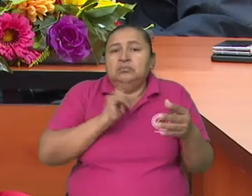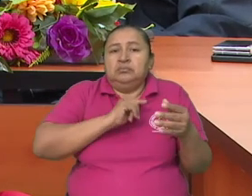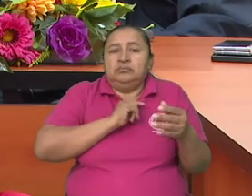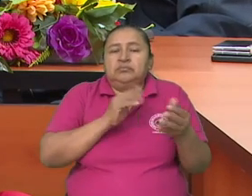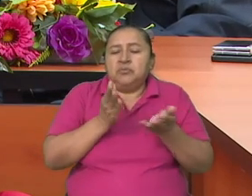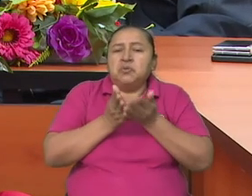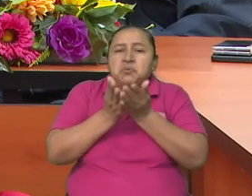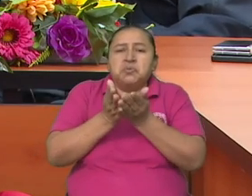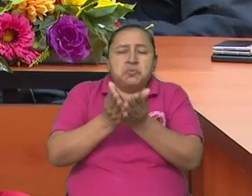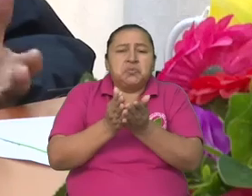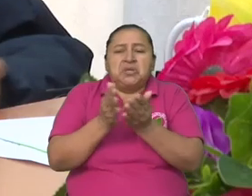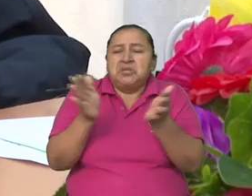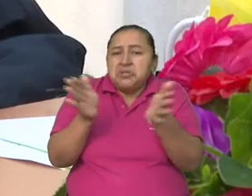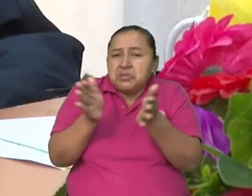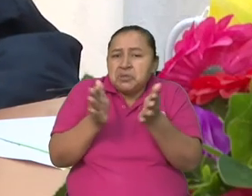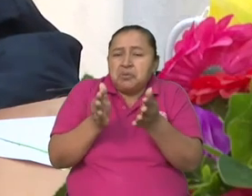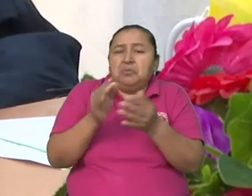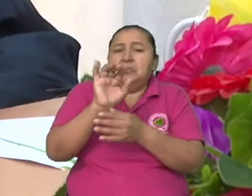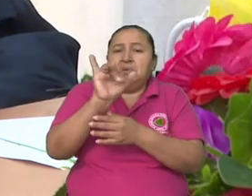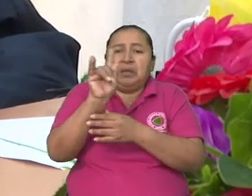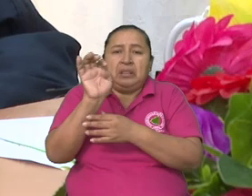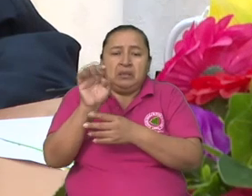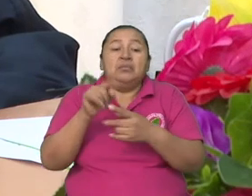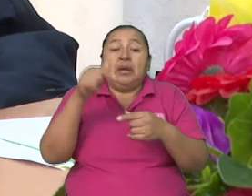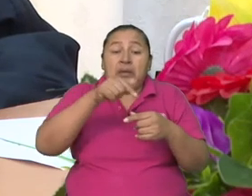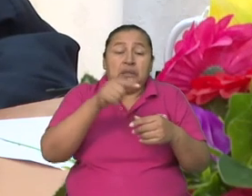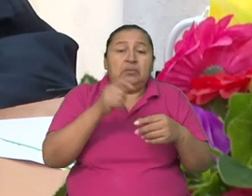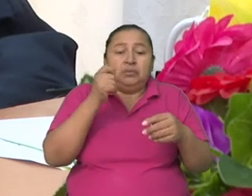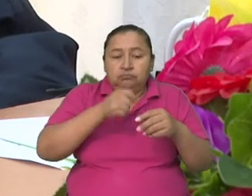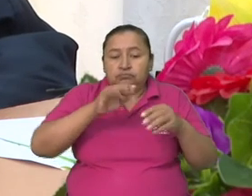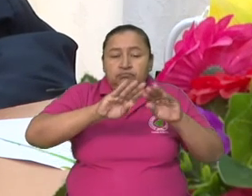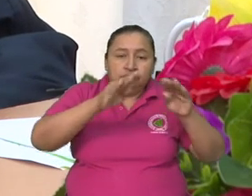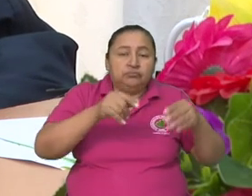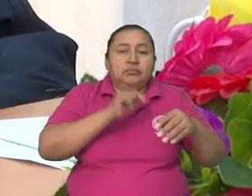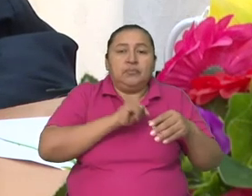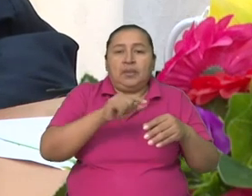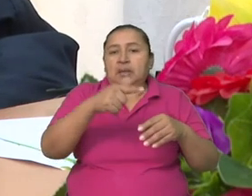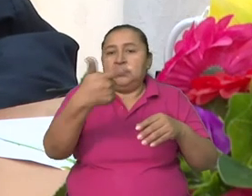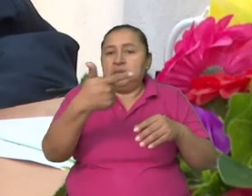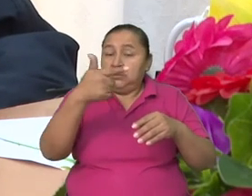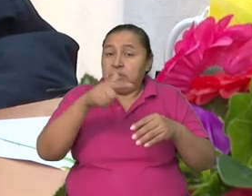yates. Ahí estamos reconstruyendo las barcazas. Ahorita vamos a inaugurar ya la séptima barcaza.